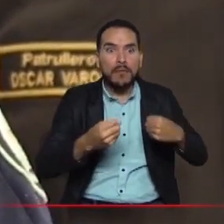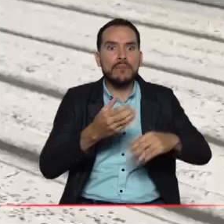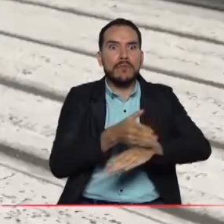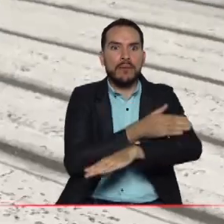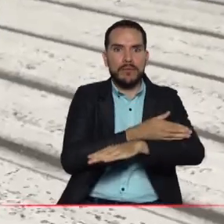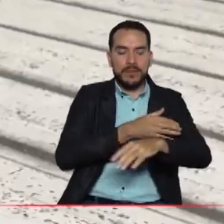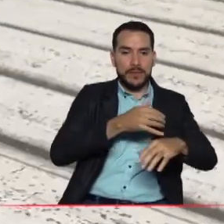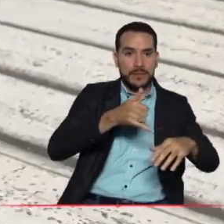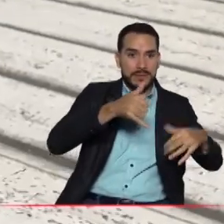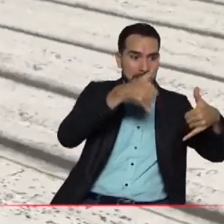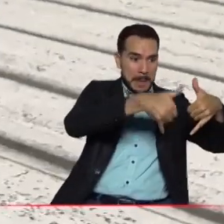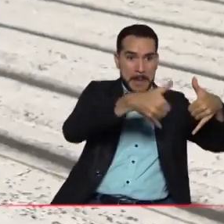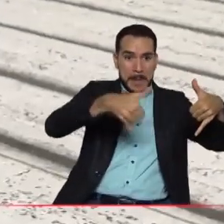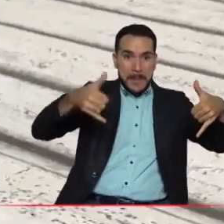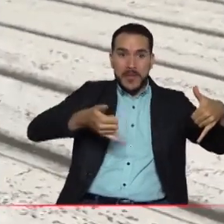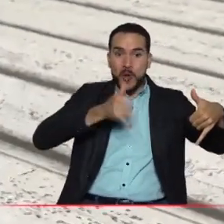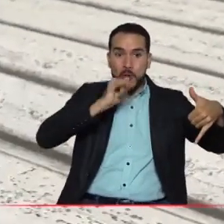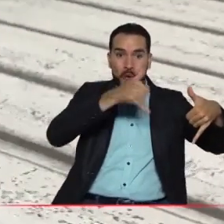diarias.